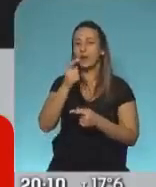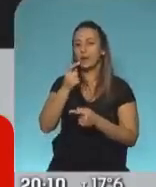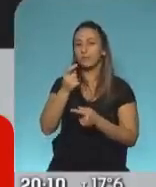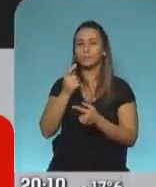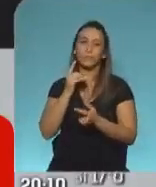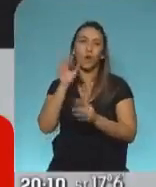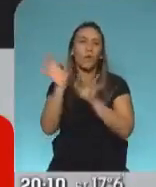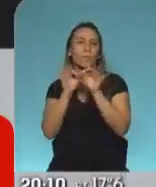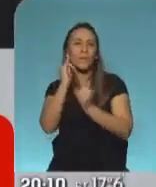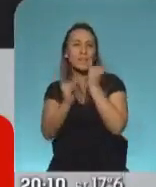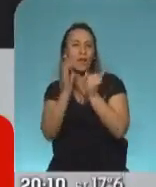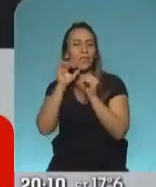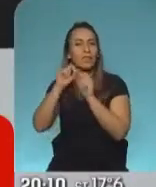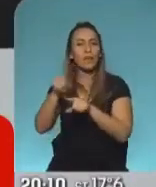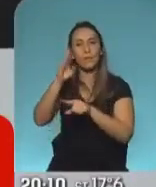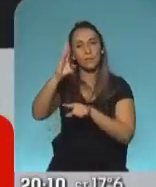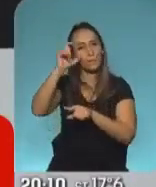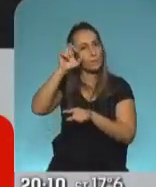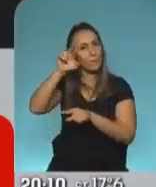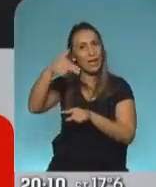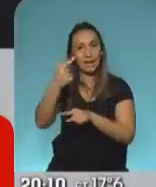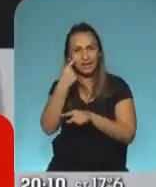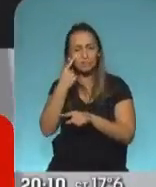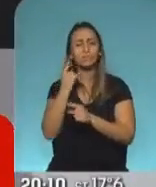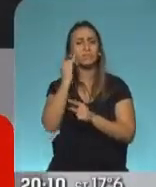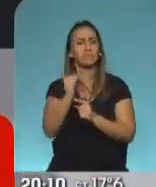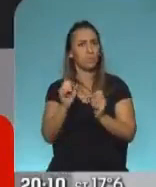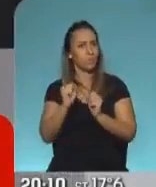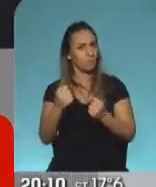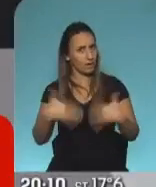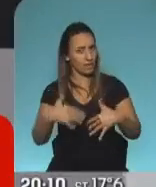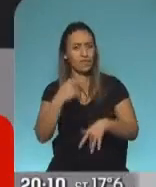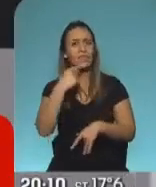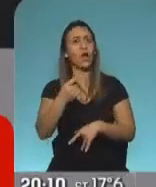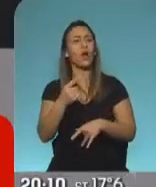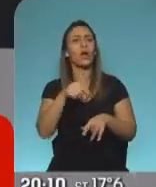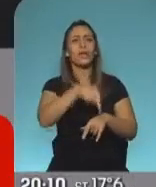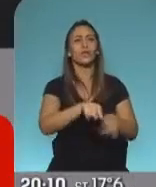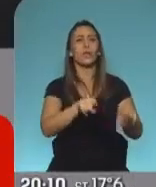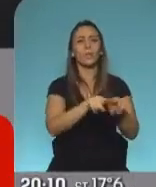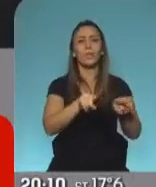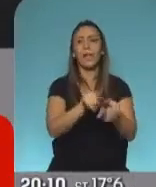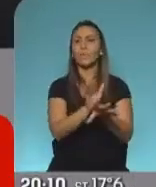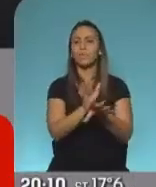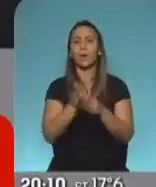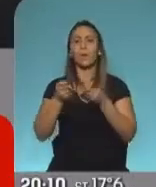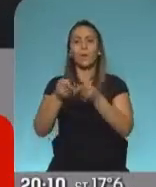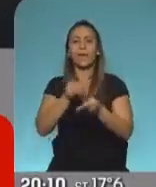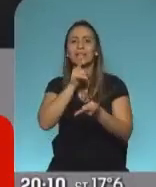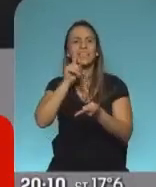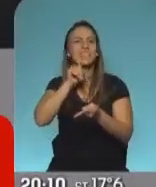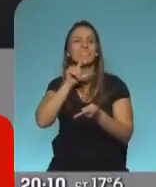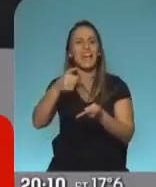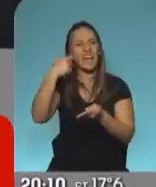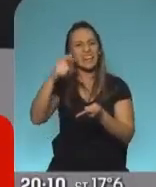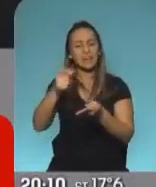nota. Él dijo algo muy fuerte, dijo: estamos en un caso muy parecido al Titanic, vamos a chocar, será de frente, de